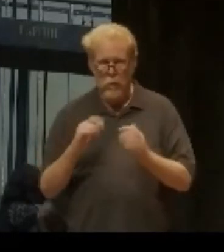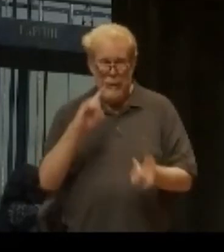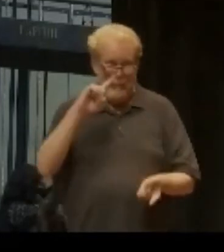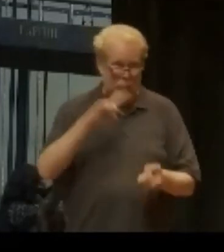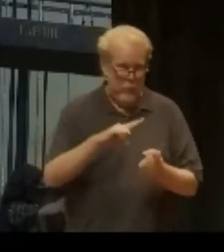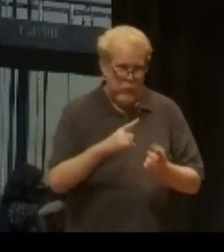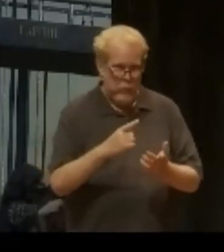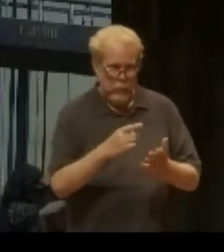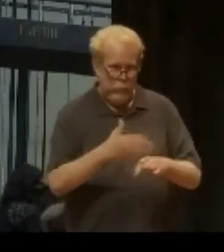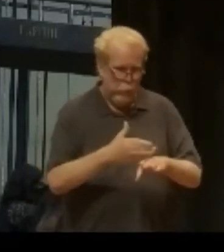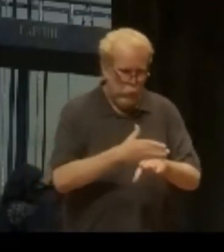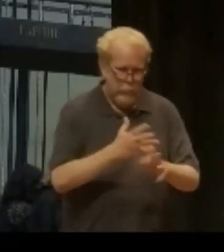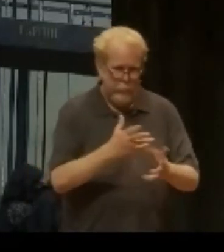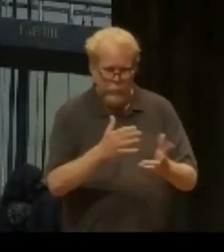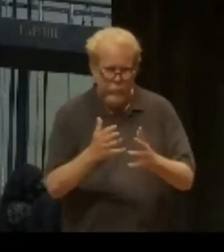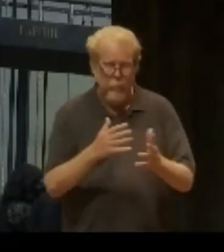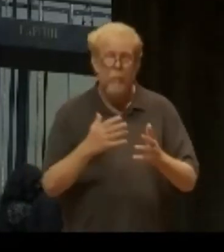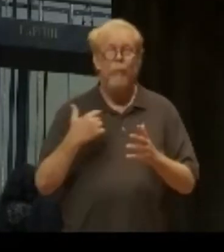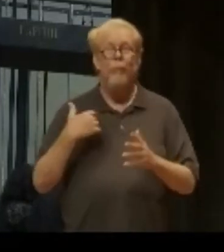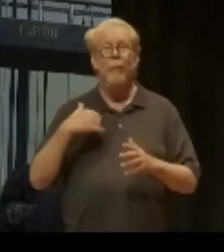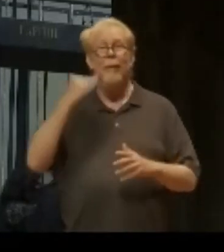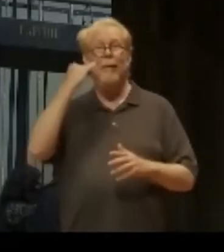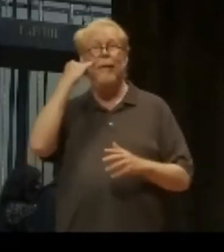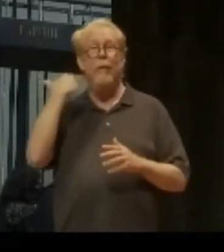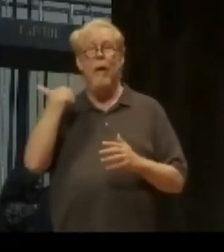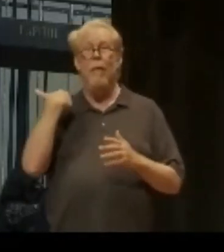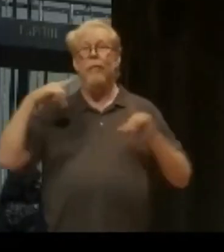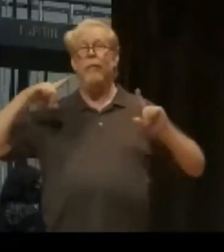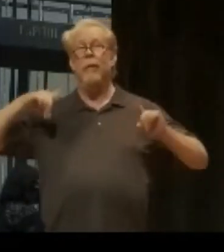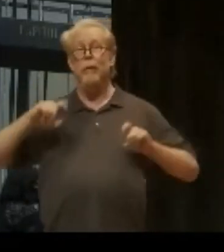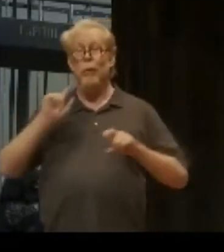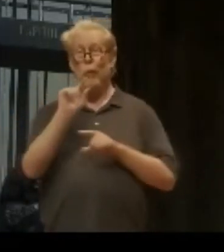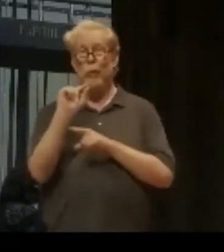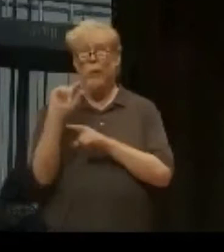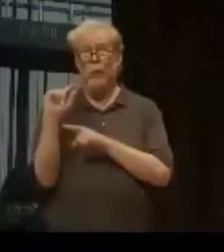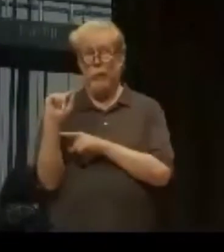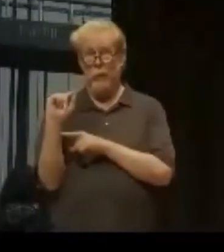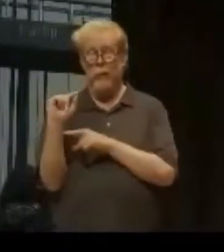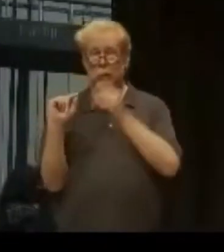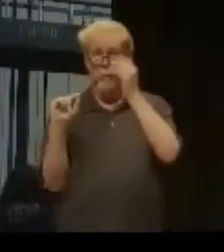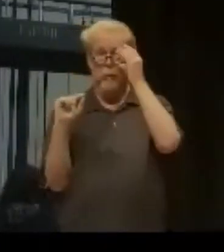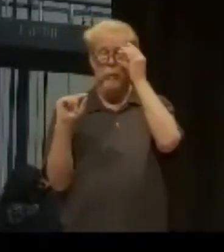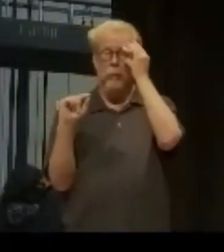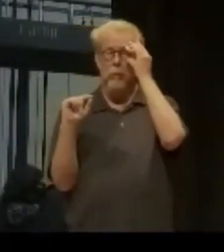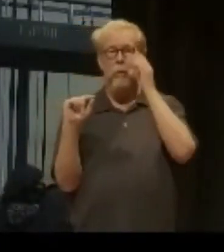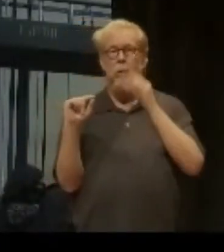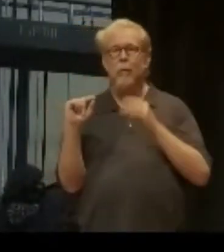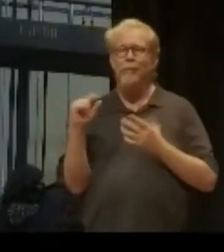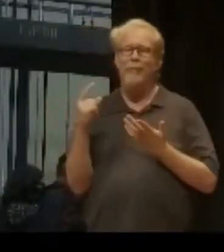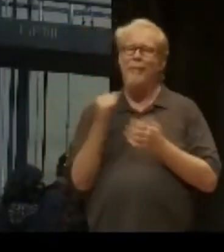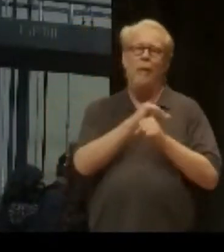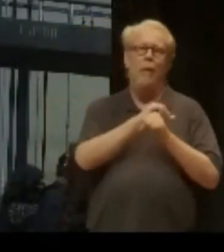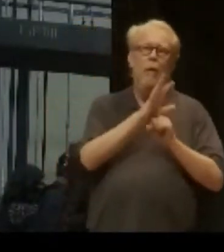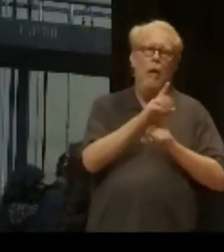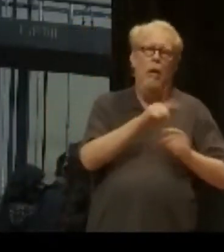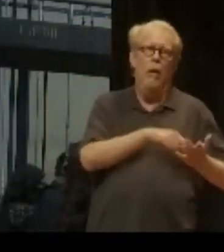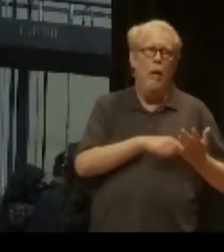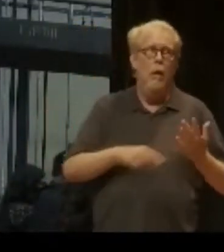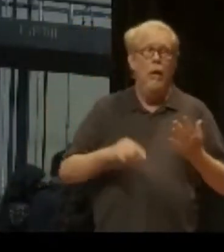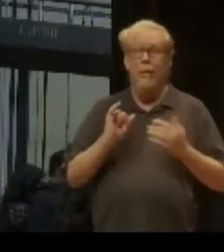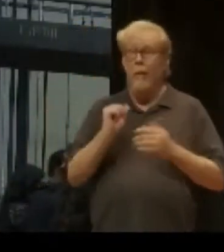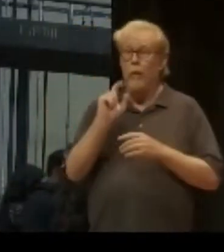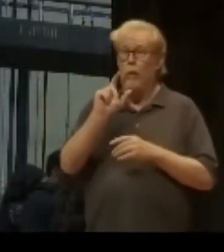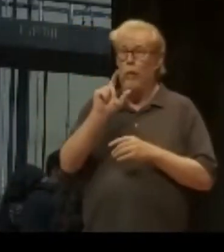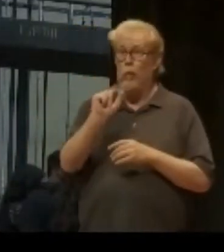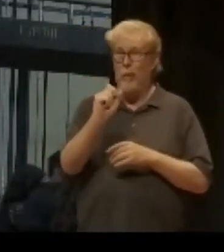Pero logramos reducir eso de manera significativa, y de hecho, si hubiéramos tenido una evaluación en el 2020, y bueno, obviamente por COVID se canceló todo,